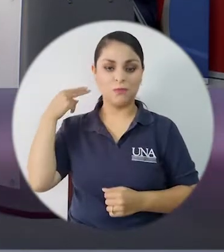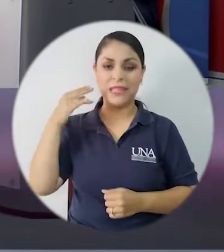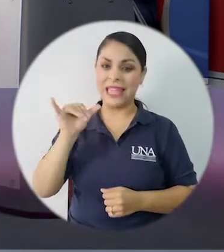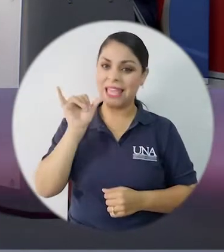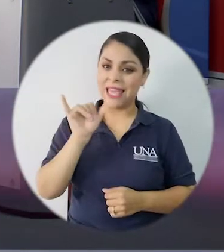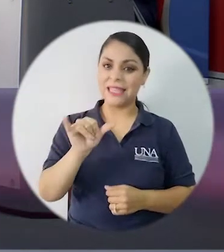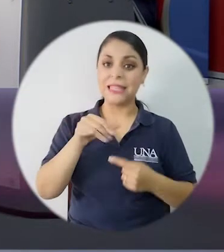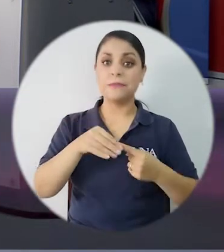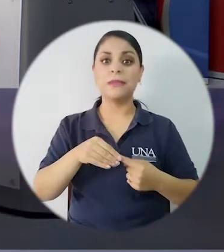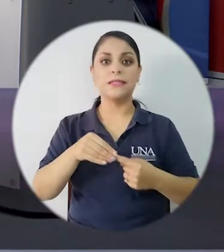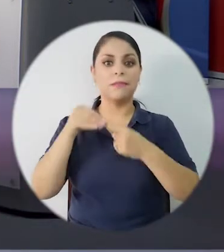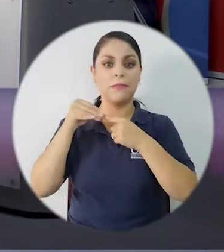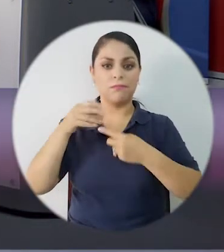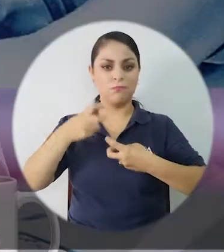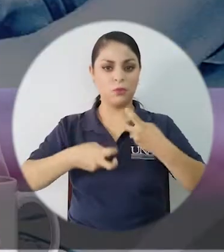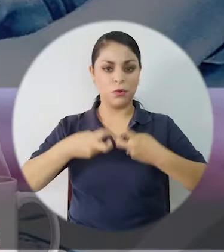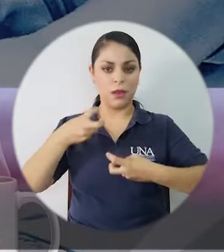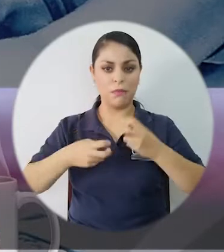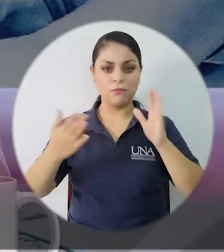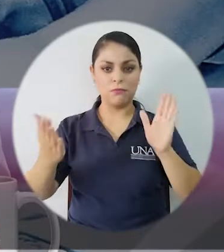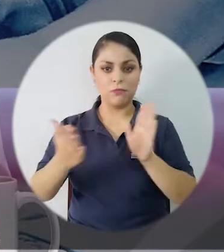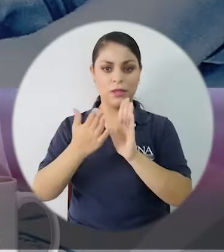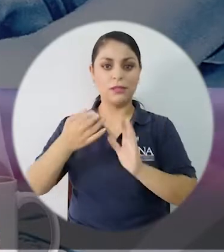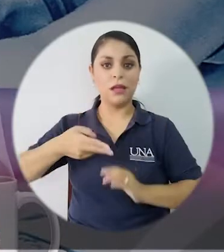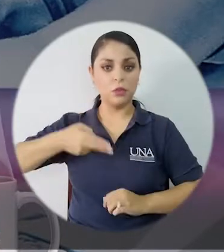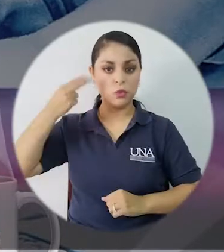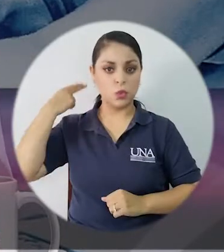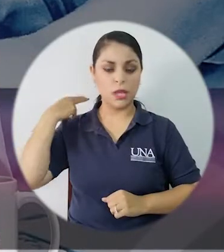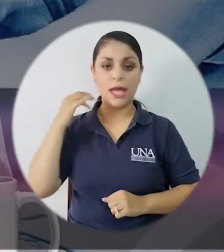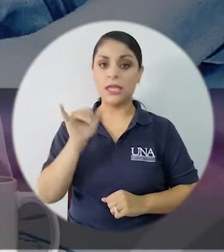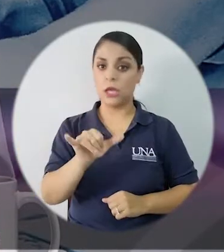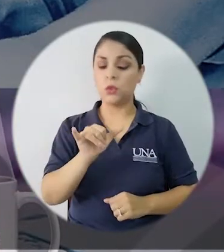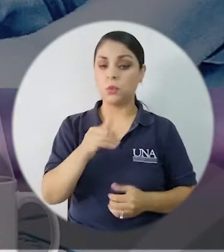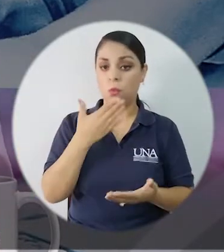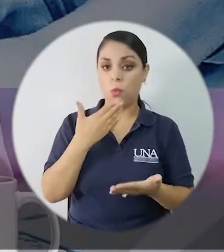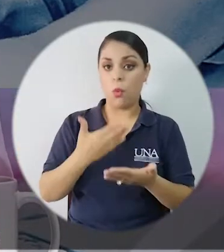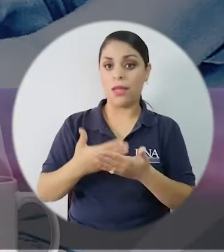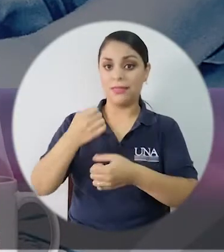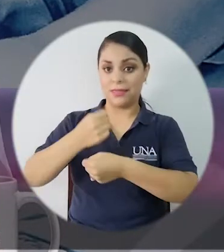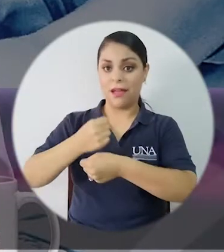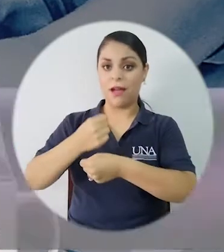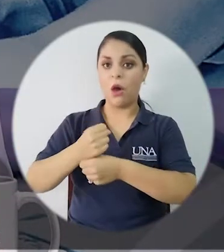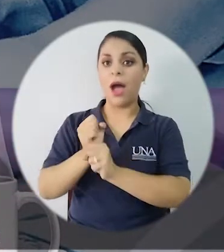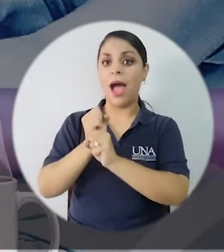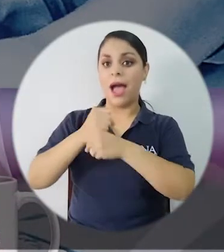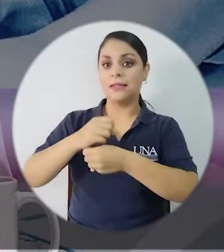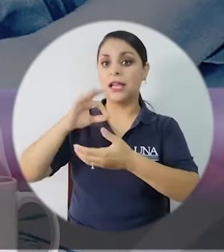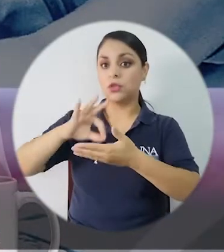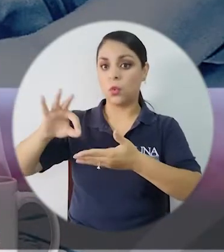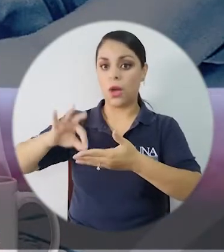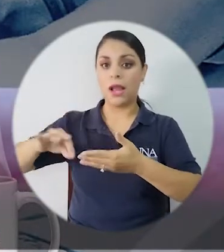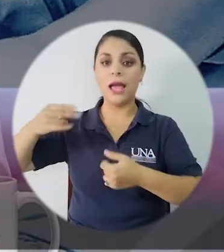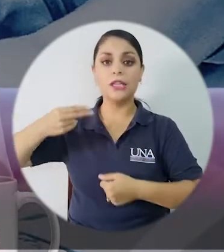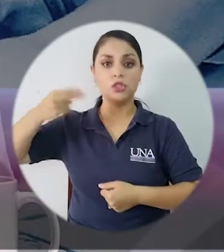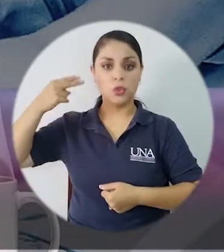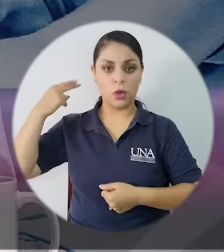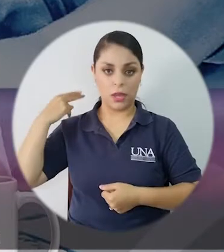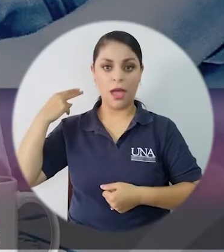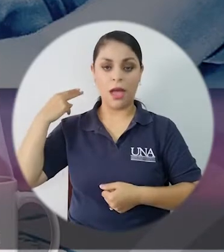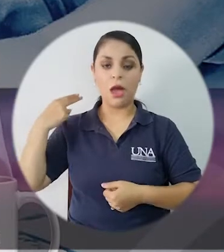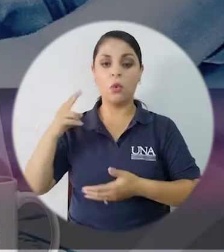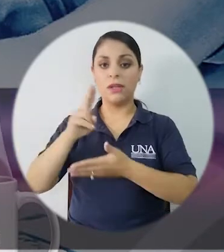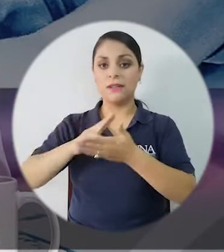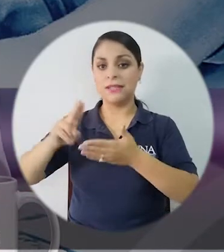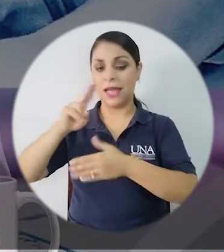uno de los principales problemas que ha enfrentado la historia. Y esto lo han hecho, creo que muy buen trabajo, tanto la Escuela de Historia de la Universidad Nacional como la